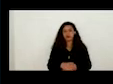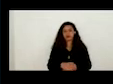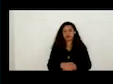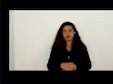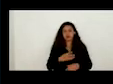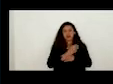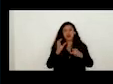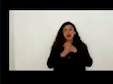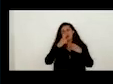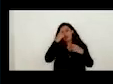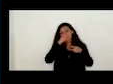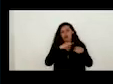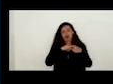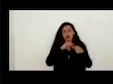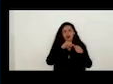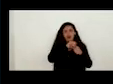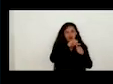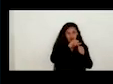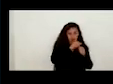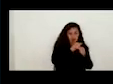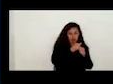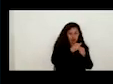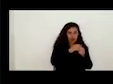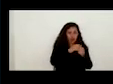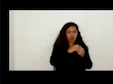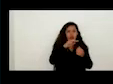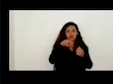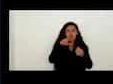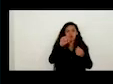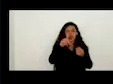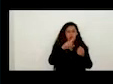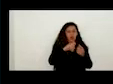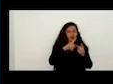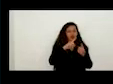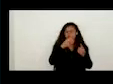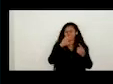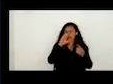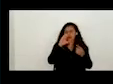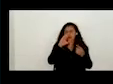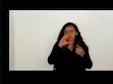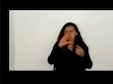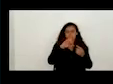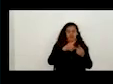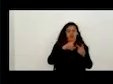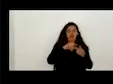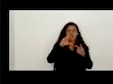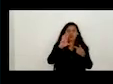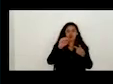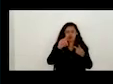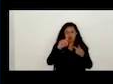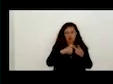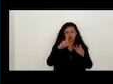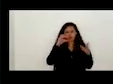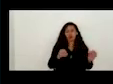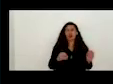de avellana o crema de cacahuate podría ser una muy buena opción. Y o una pequeña porción de plátano